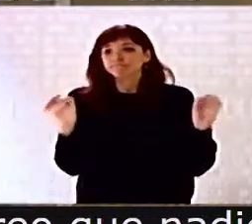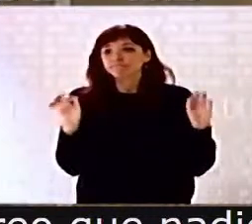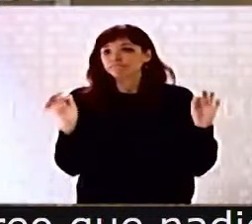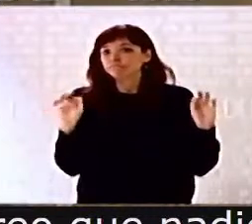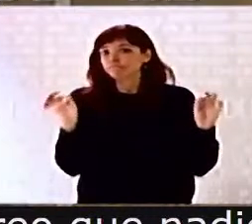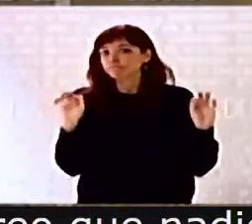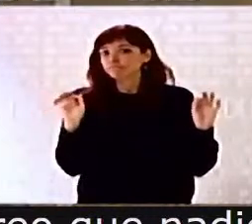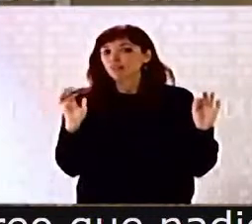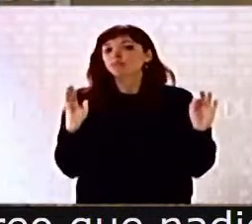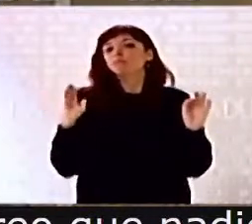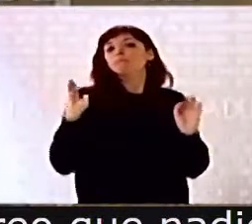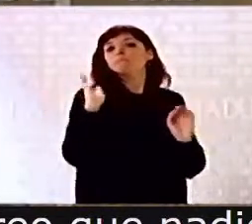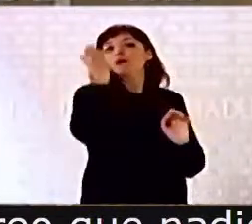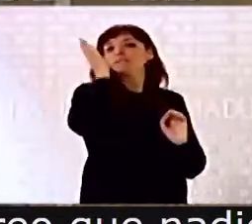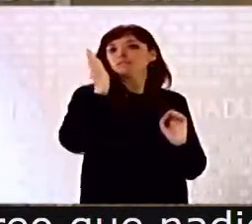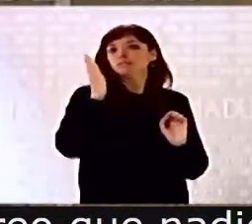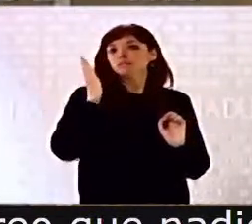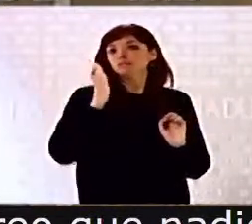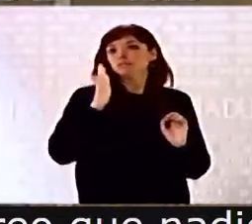hacer daño,